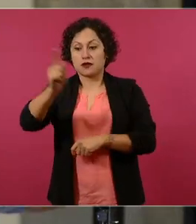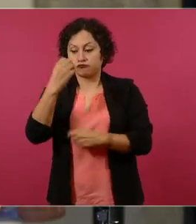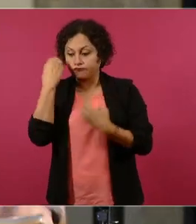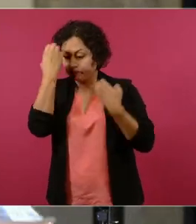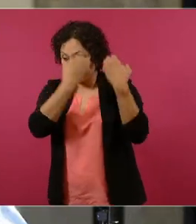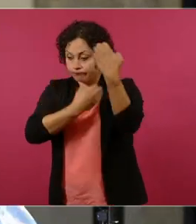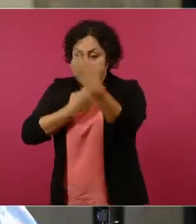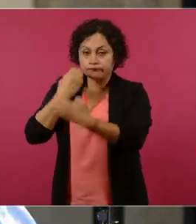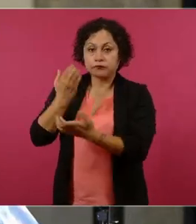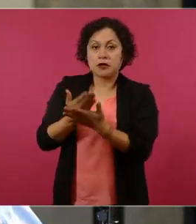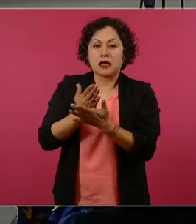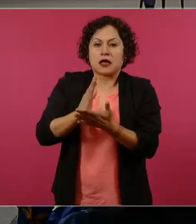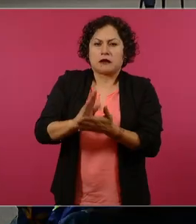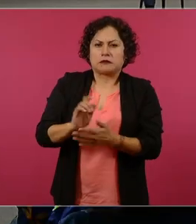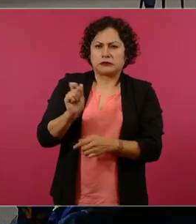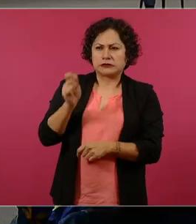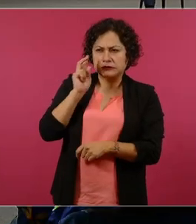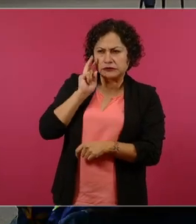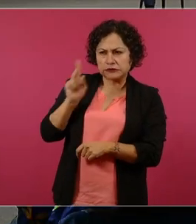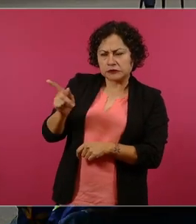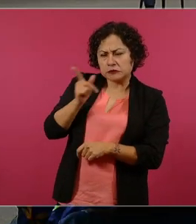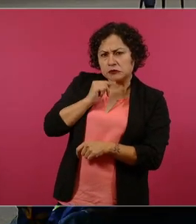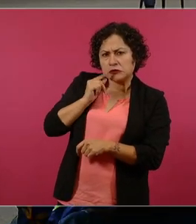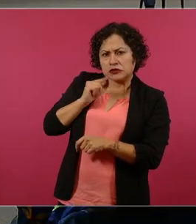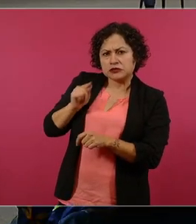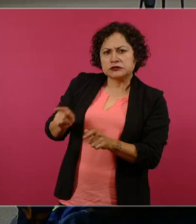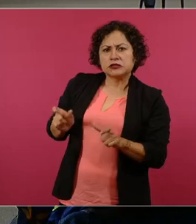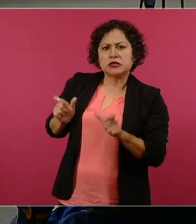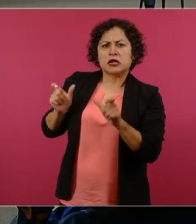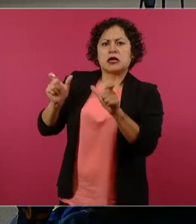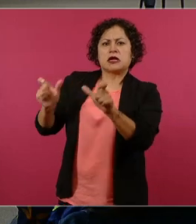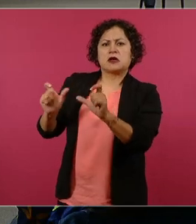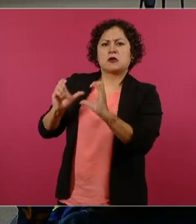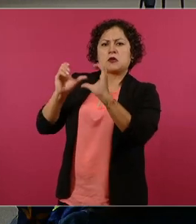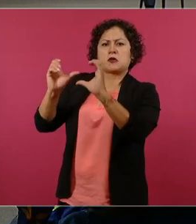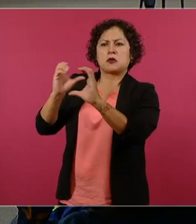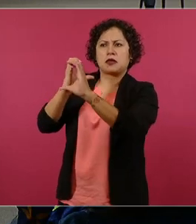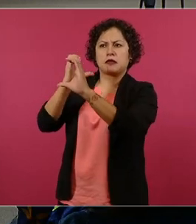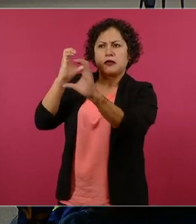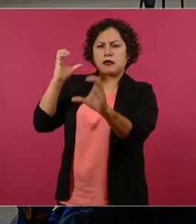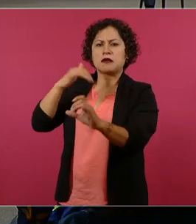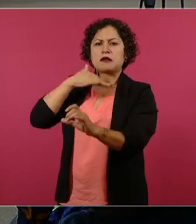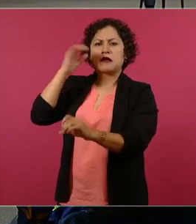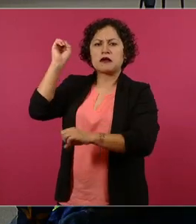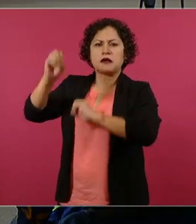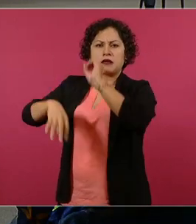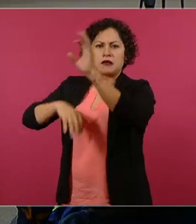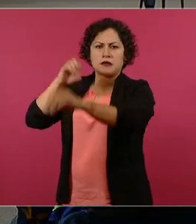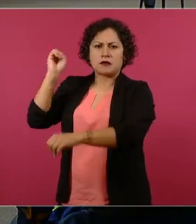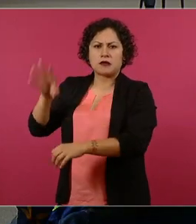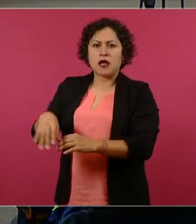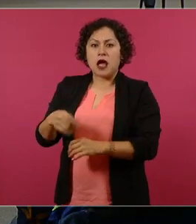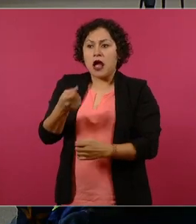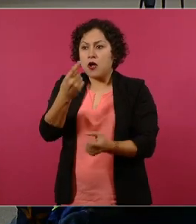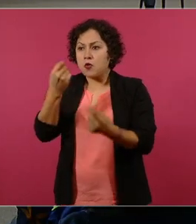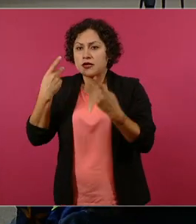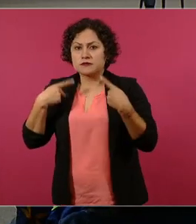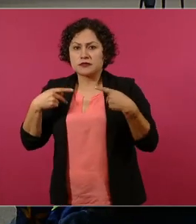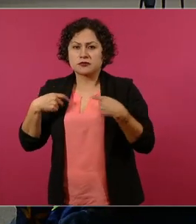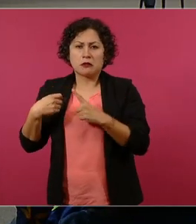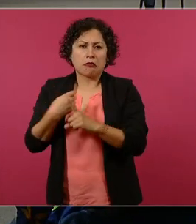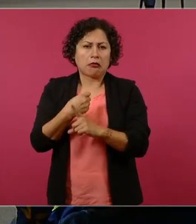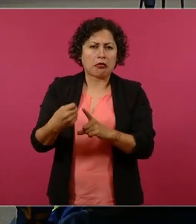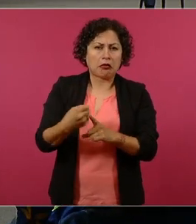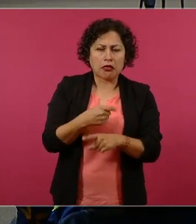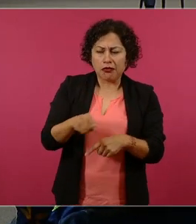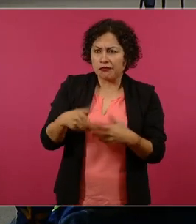golpeados escoltando camiones de basura algunos de ellos apenas si podían hablar por el los temblores de los golpes que les dejaron lo que quieren